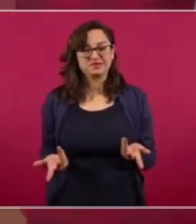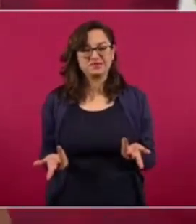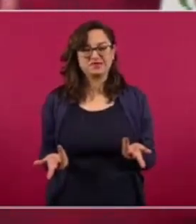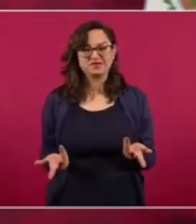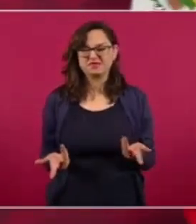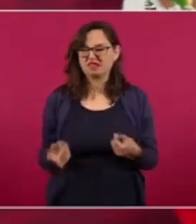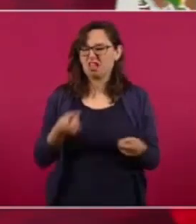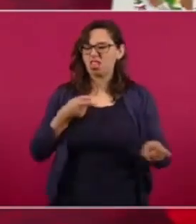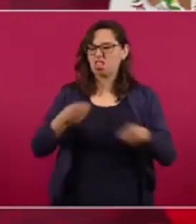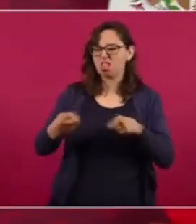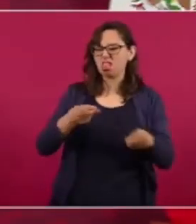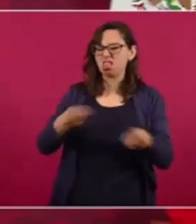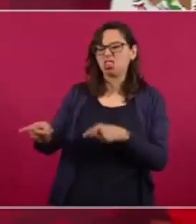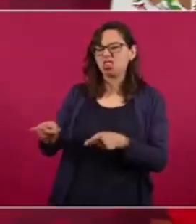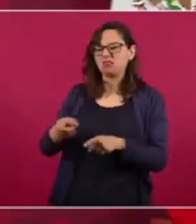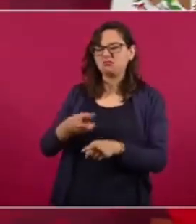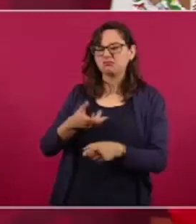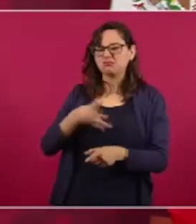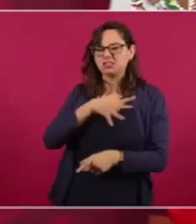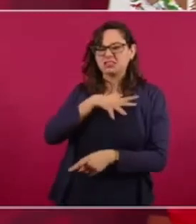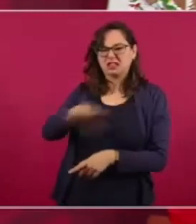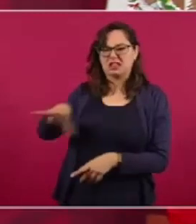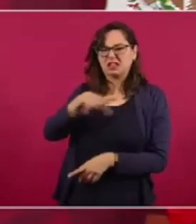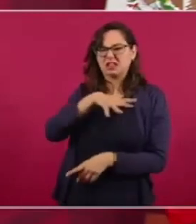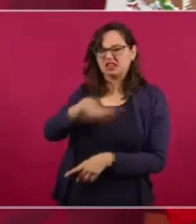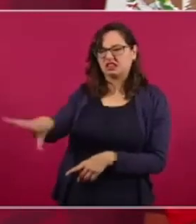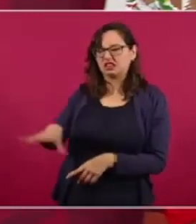insultando, despreciando, ninguneando